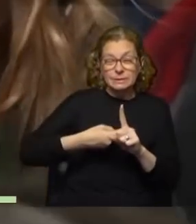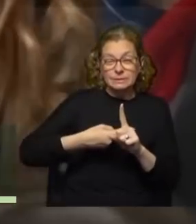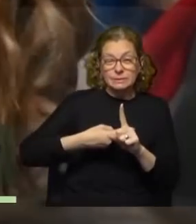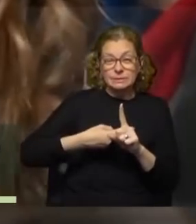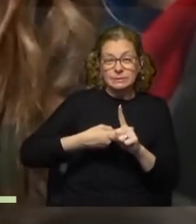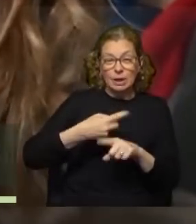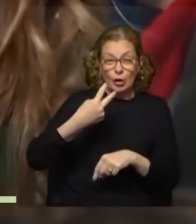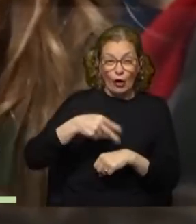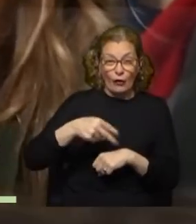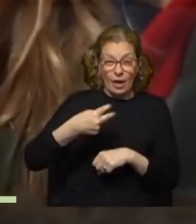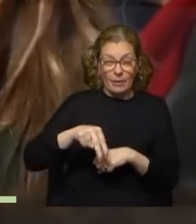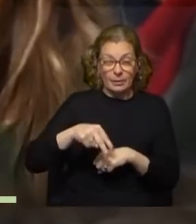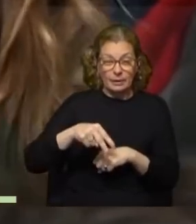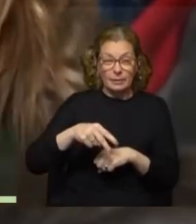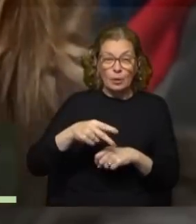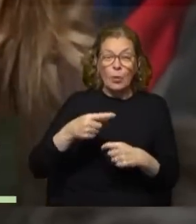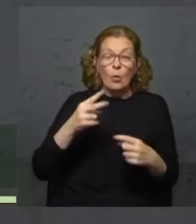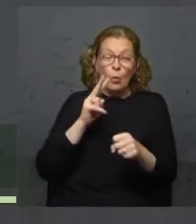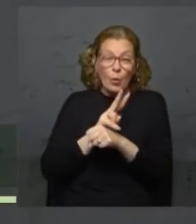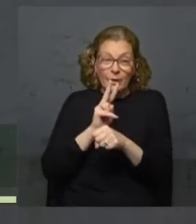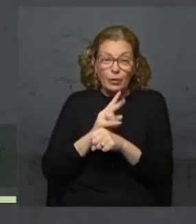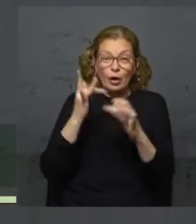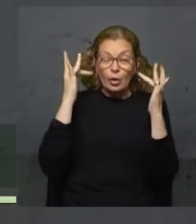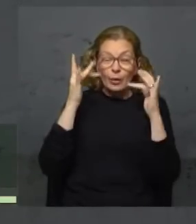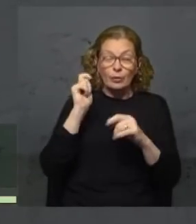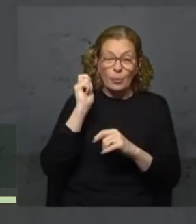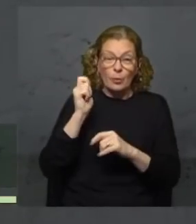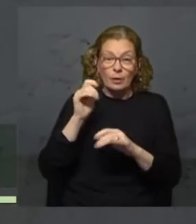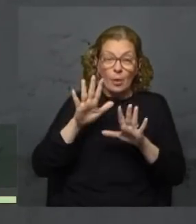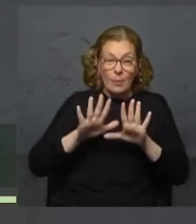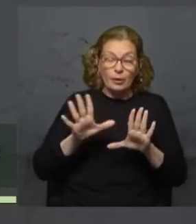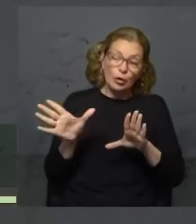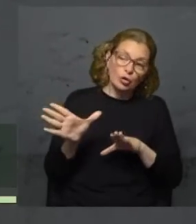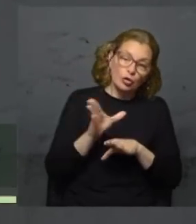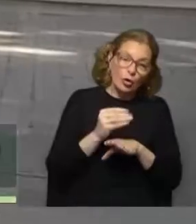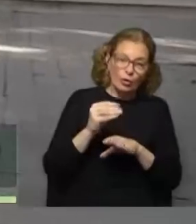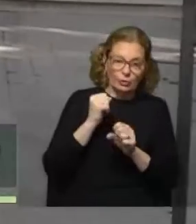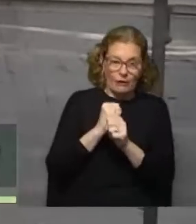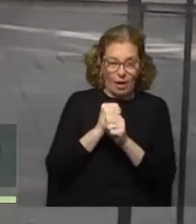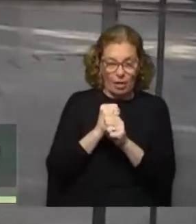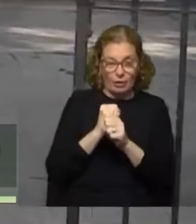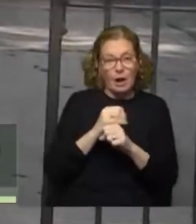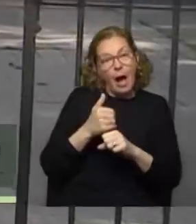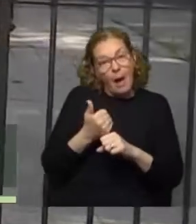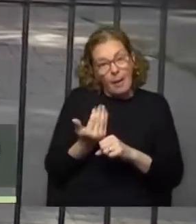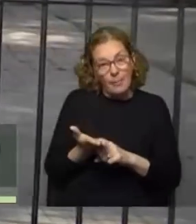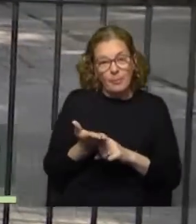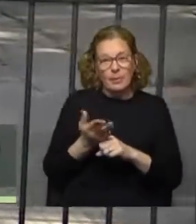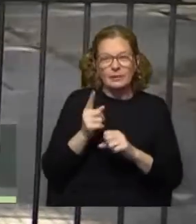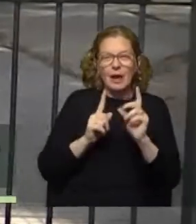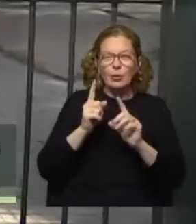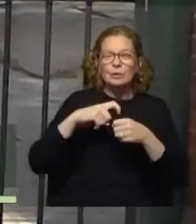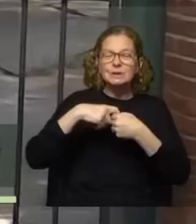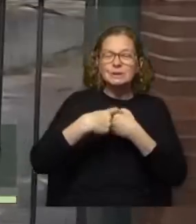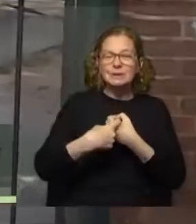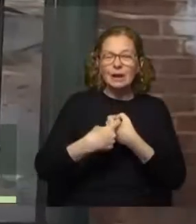noviembre en defensa de la educación pública un paro de todos los trabajadores por otra parte algunos